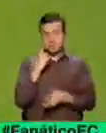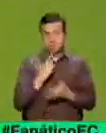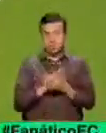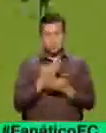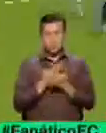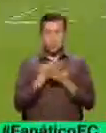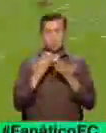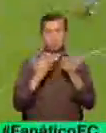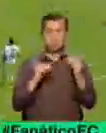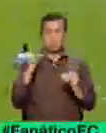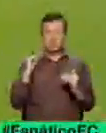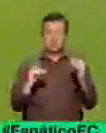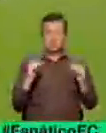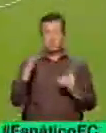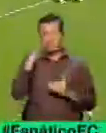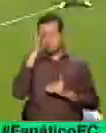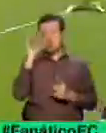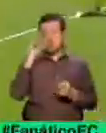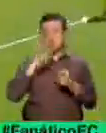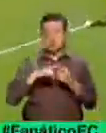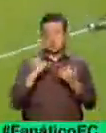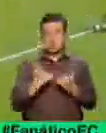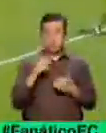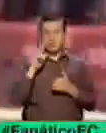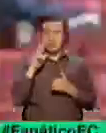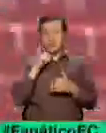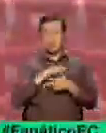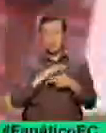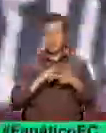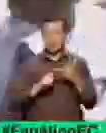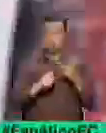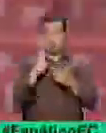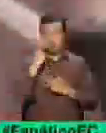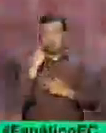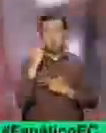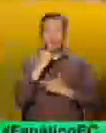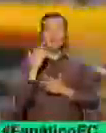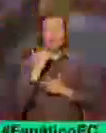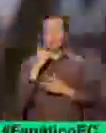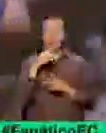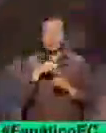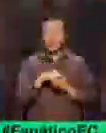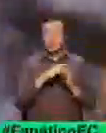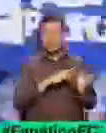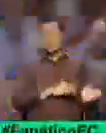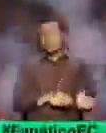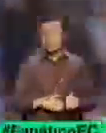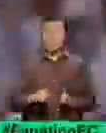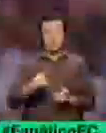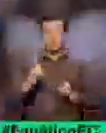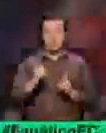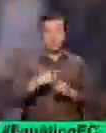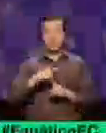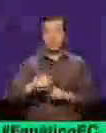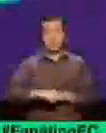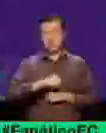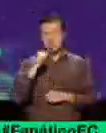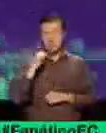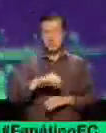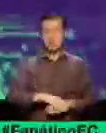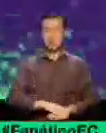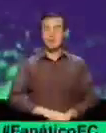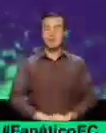irregular en la parte alta, donde todavía entre los 3 primeros tienen opciones de quedarse con el primer lugar.